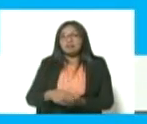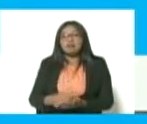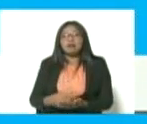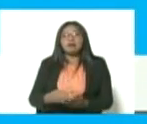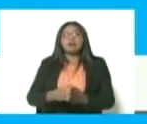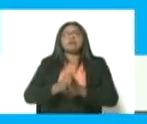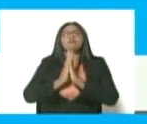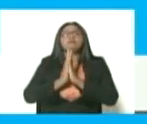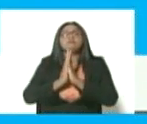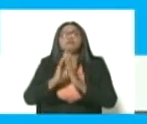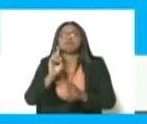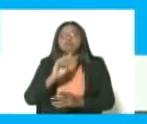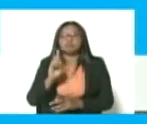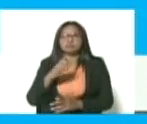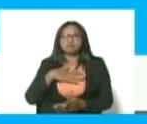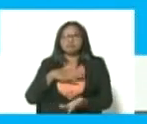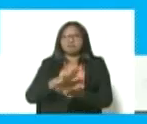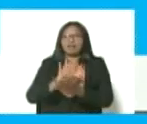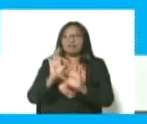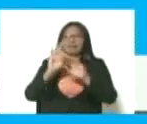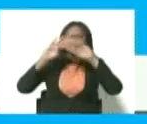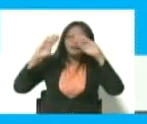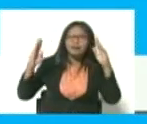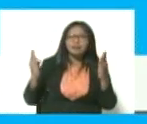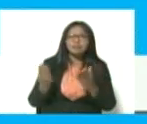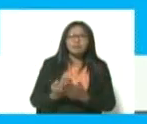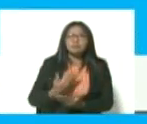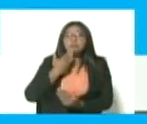No le rogamos a nosotros, a nadie en el mundo, nada.